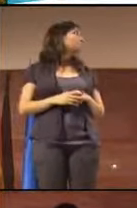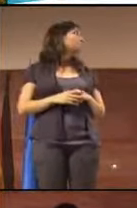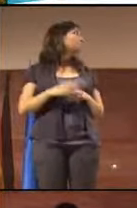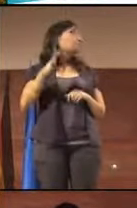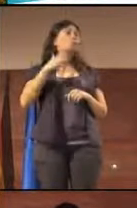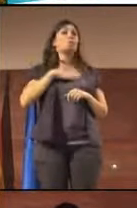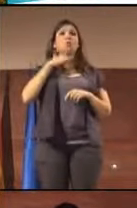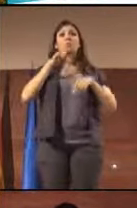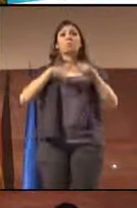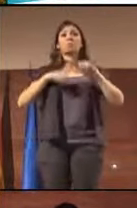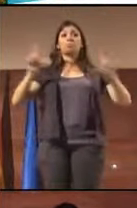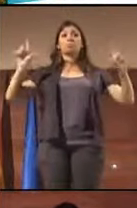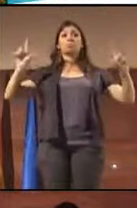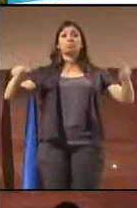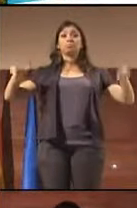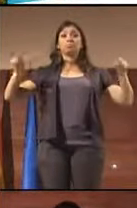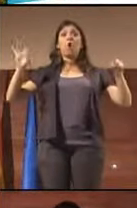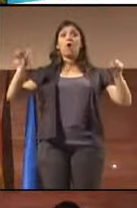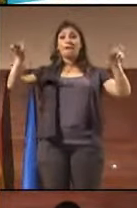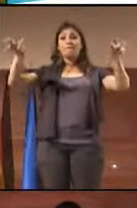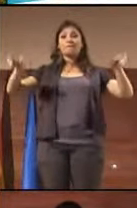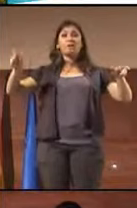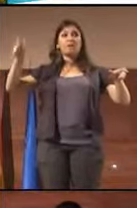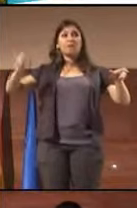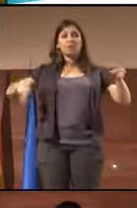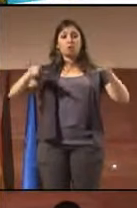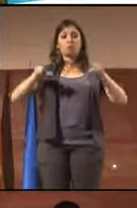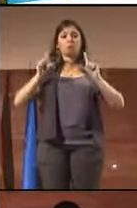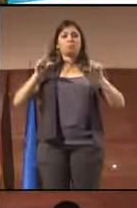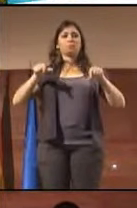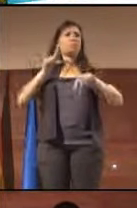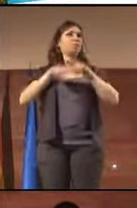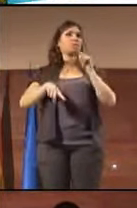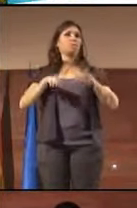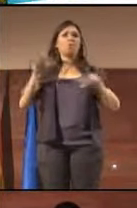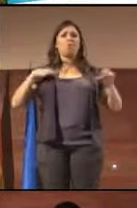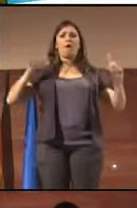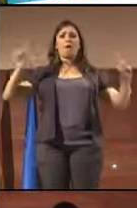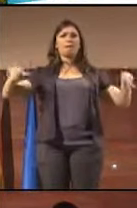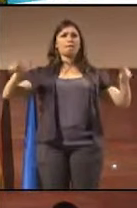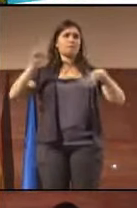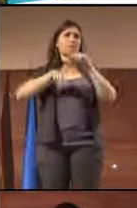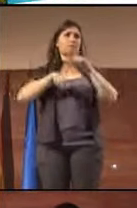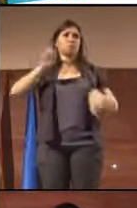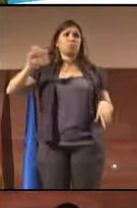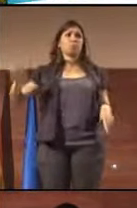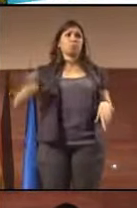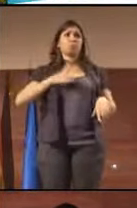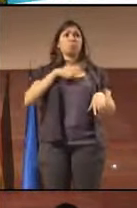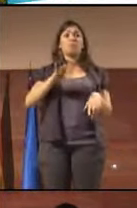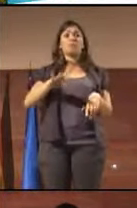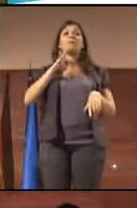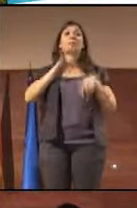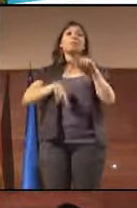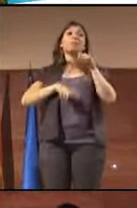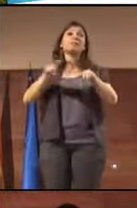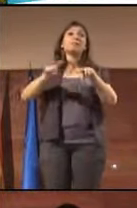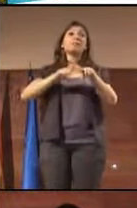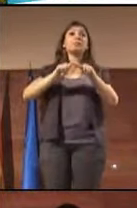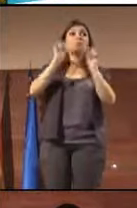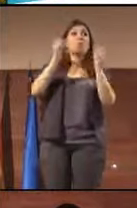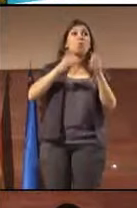seleccionar qué parte queremos hacer fija y qué parte queremos hacer graduable. Hay varias posibilidades, dependiendo del modelo y el tamaño